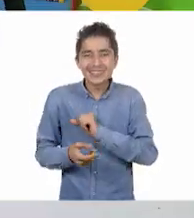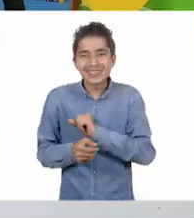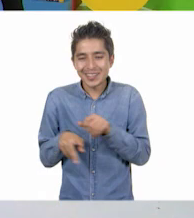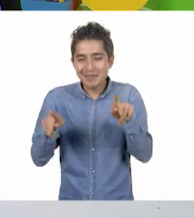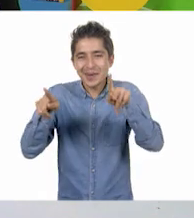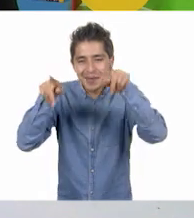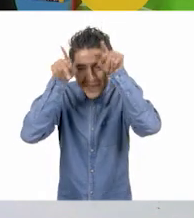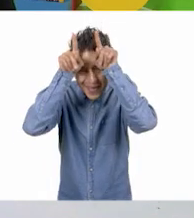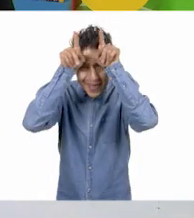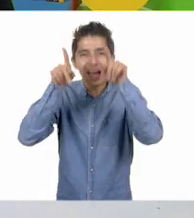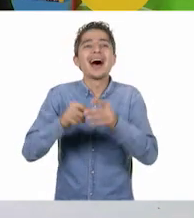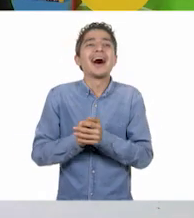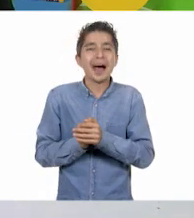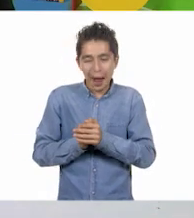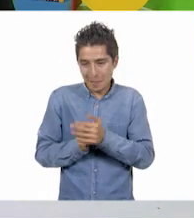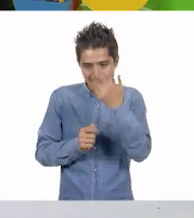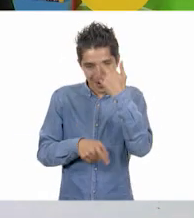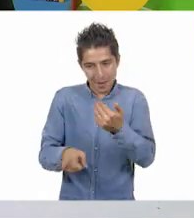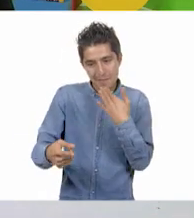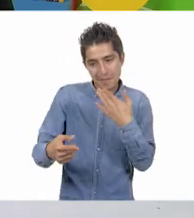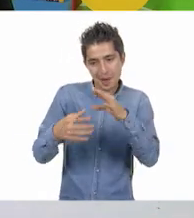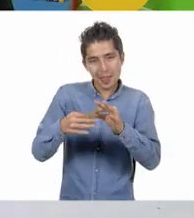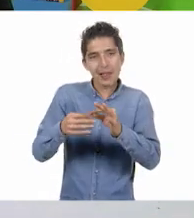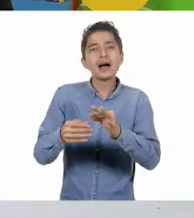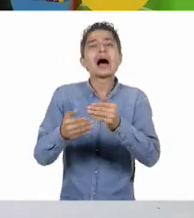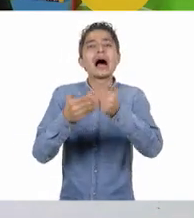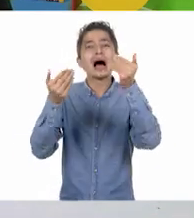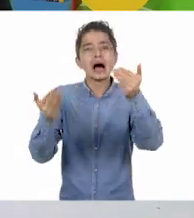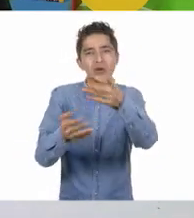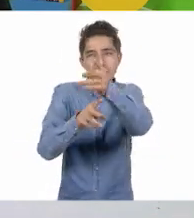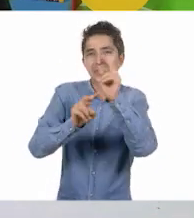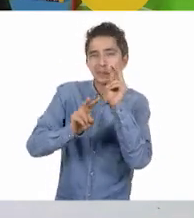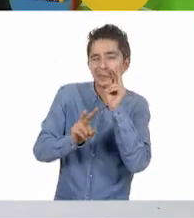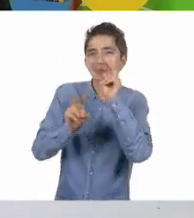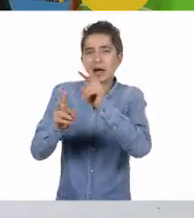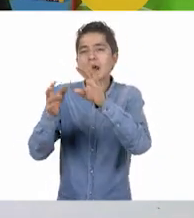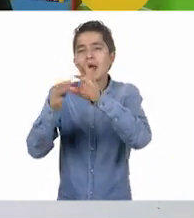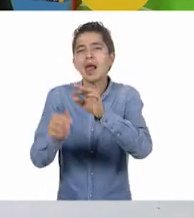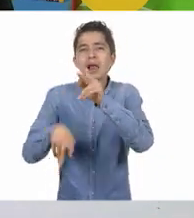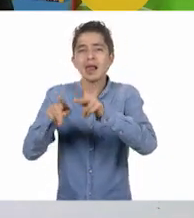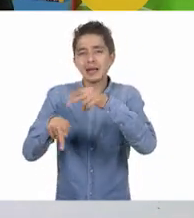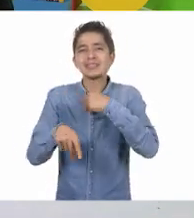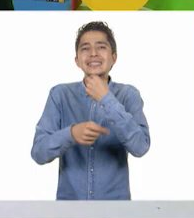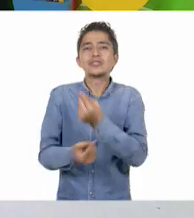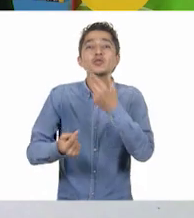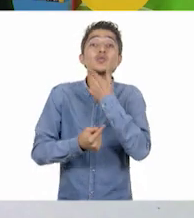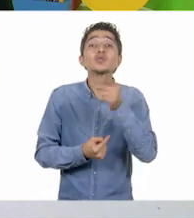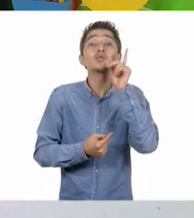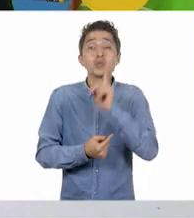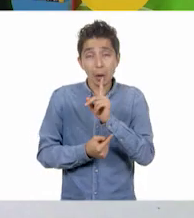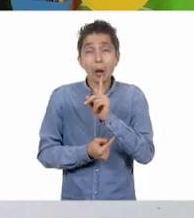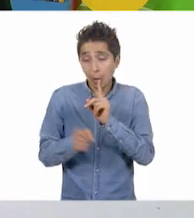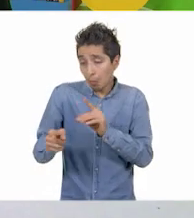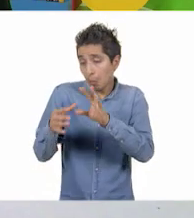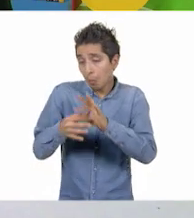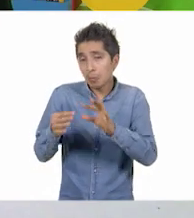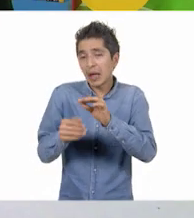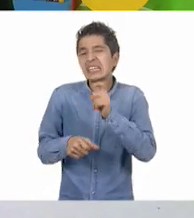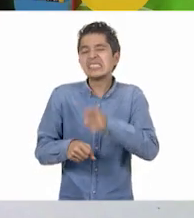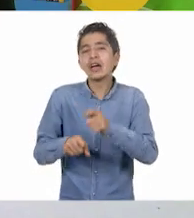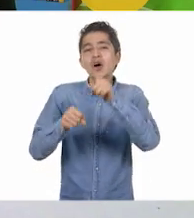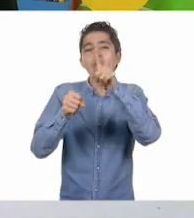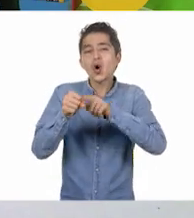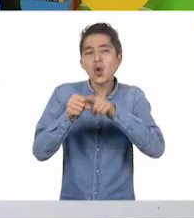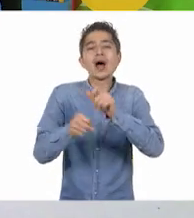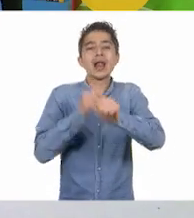buenas razones nos diste! Pues ahora los invito a que veamos una plática que tuve con las niñas y niños donde nos hablan sobre su color